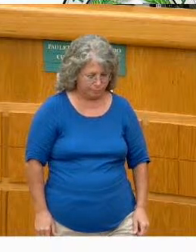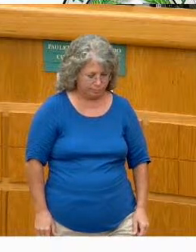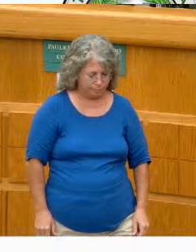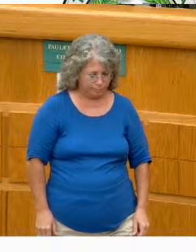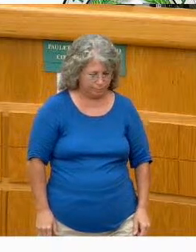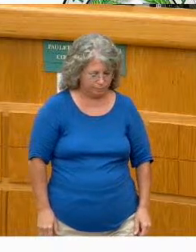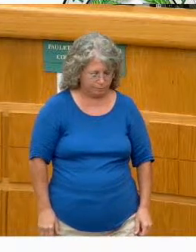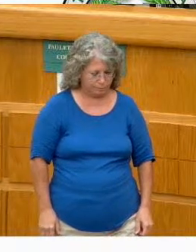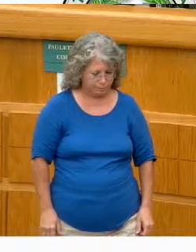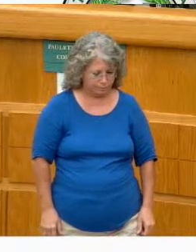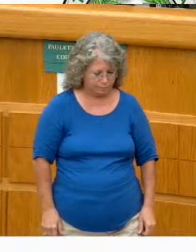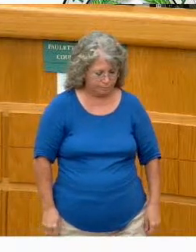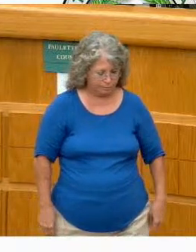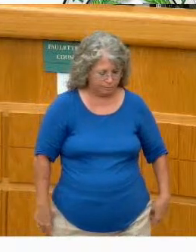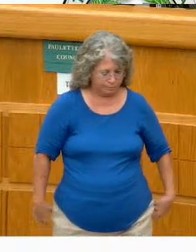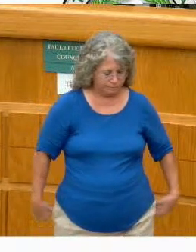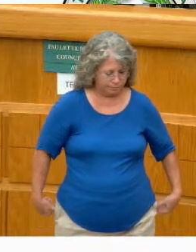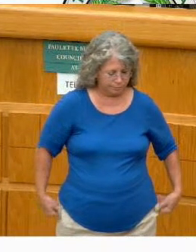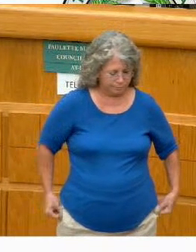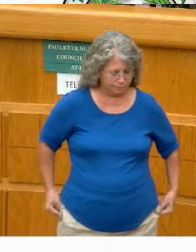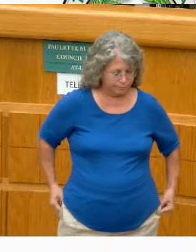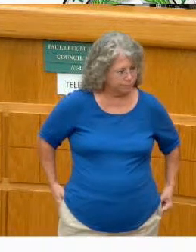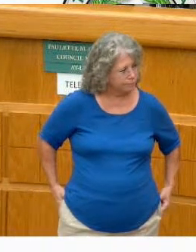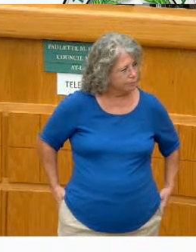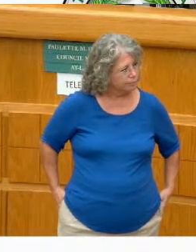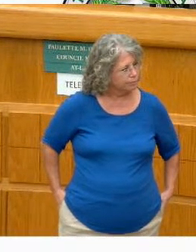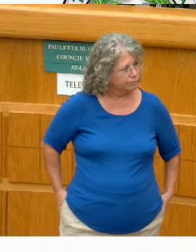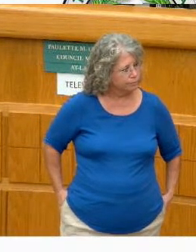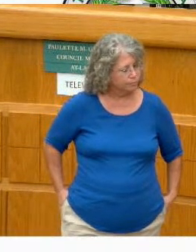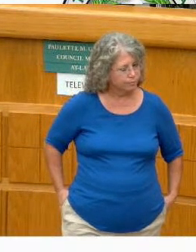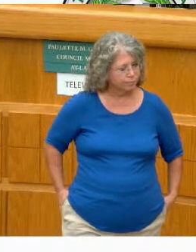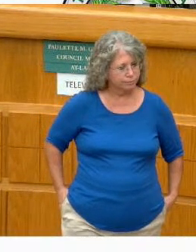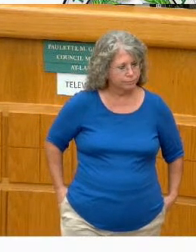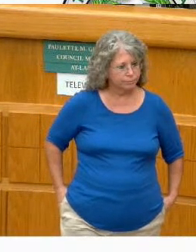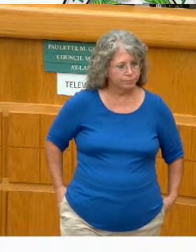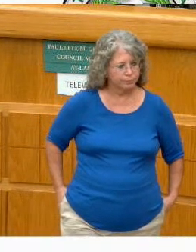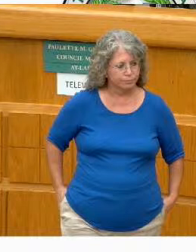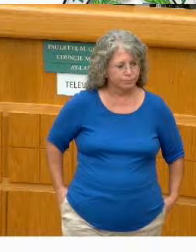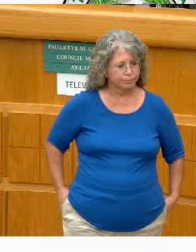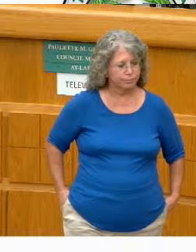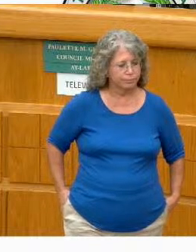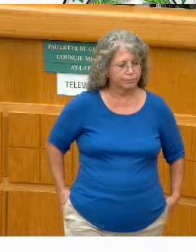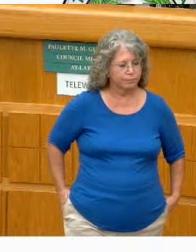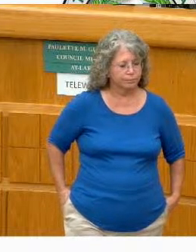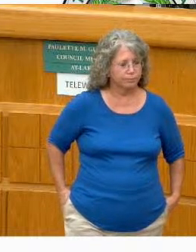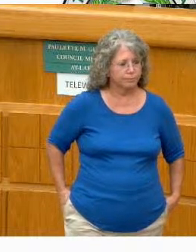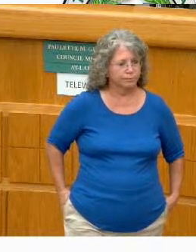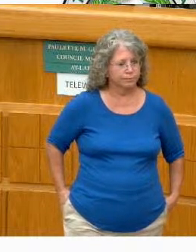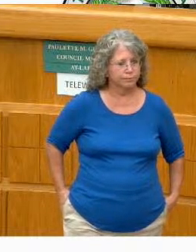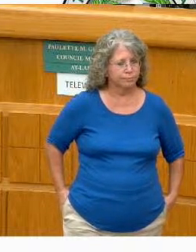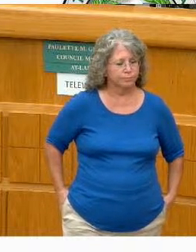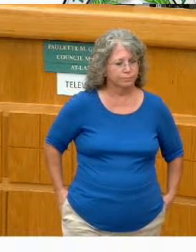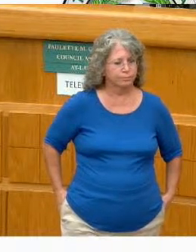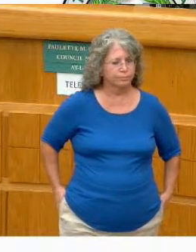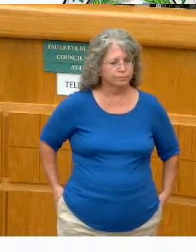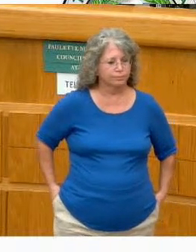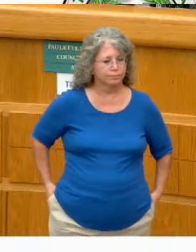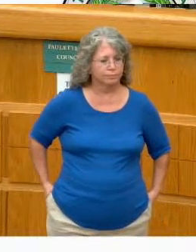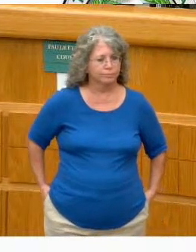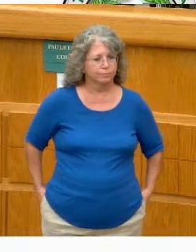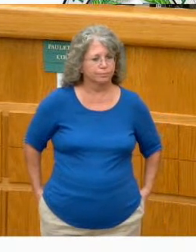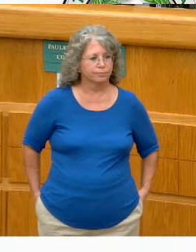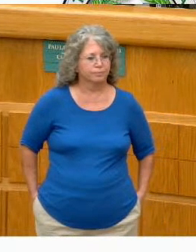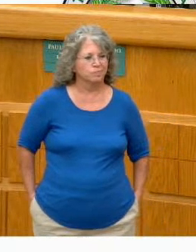que es muy fácil contraerlo y es sumamente contagioso. Le pedimos seguir tomando sus precauciones sanitarias. De acuerdo a las últimas cifras, el radio